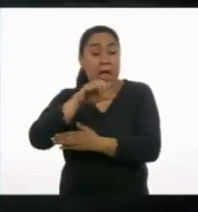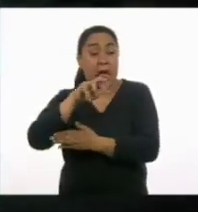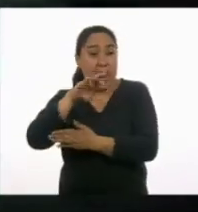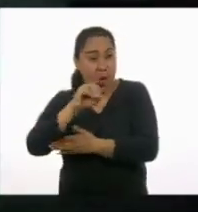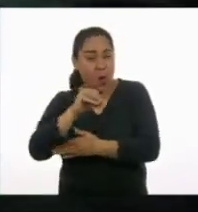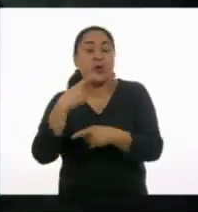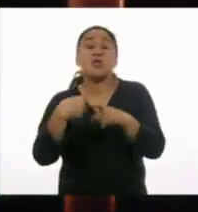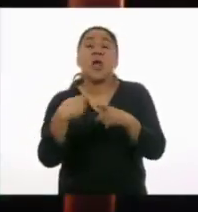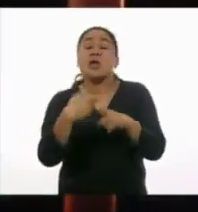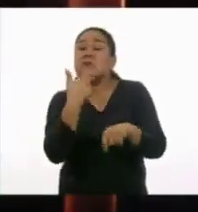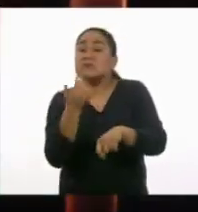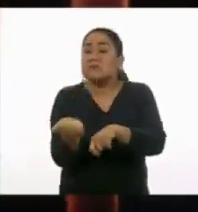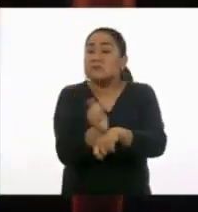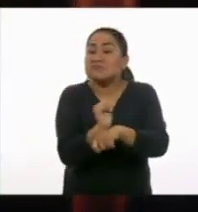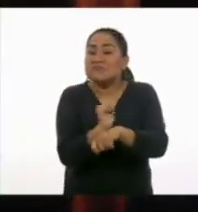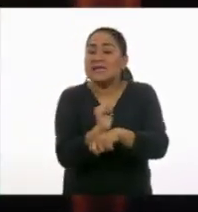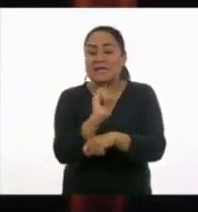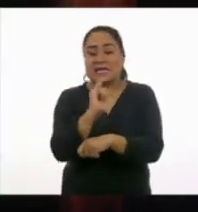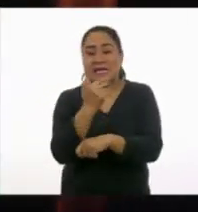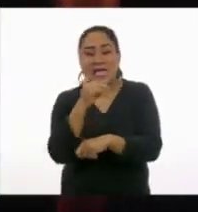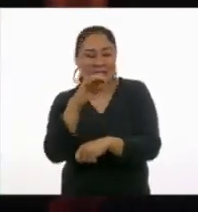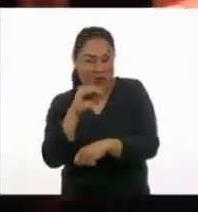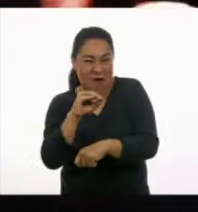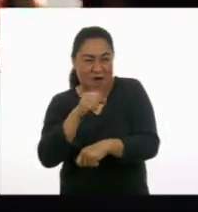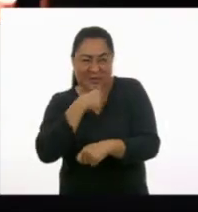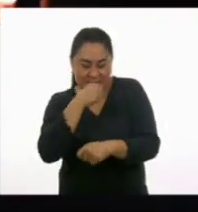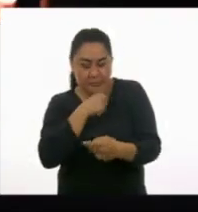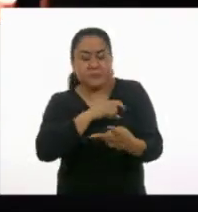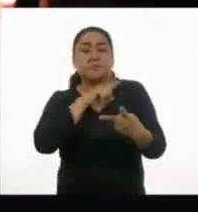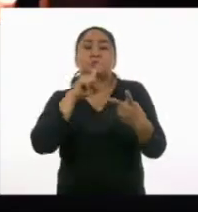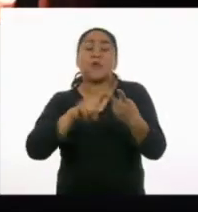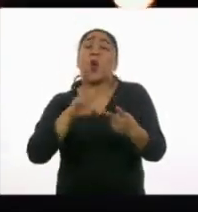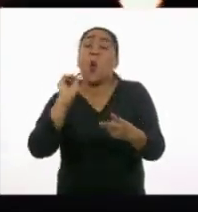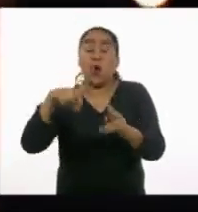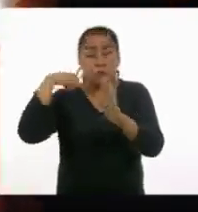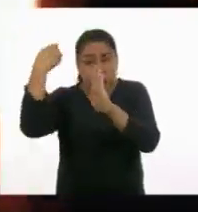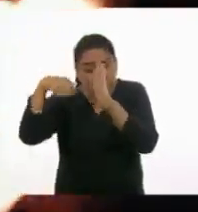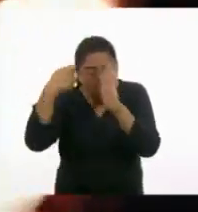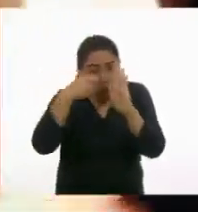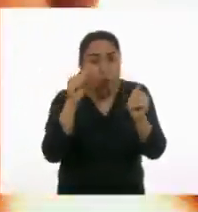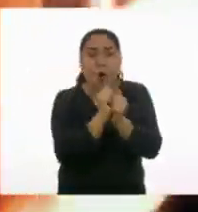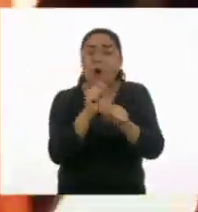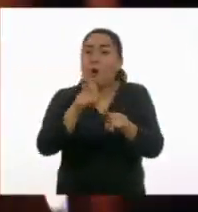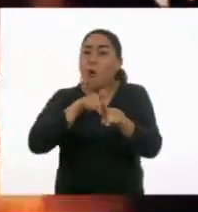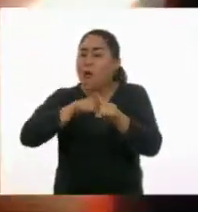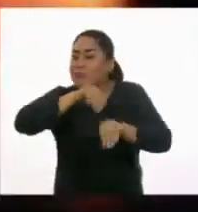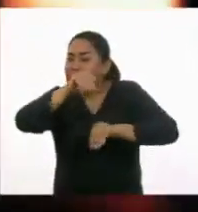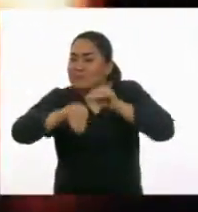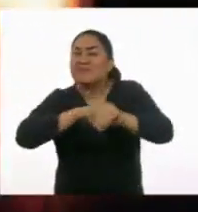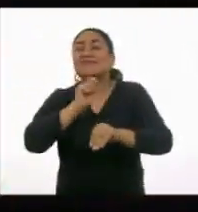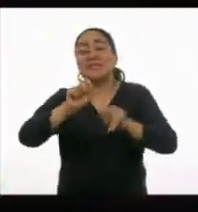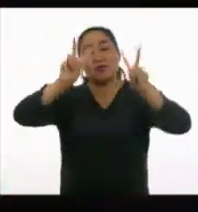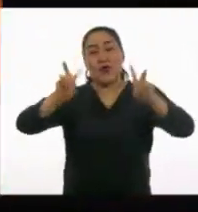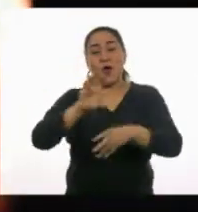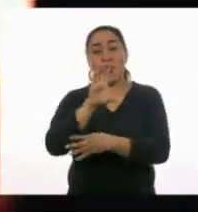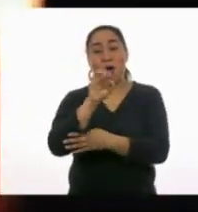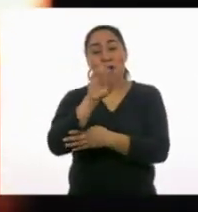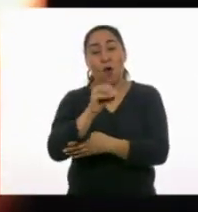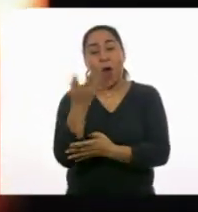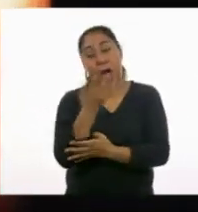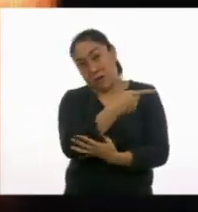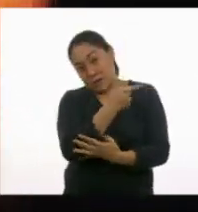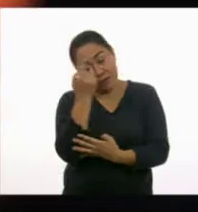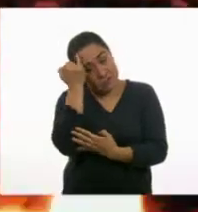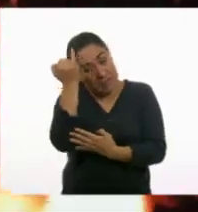sí, sí, por Ignacio López Tarso. La otra es con animaciones como Coco, producida por Disney, y